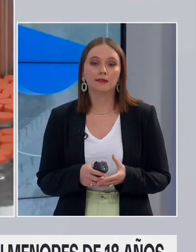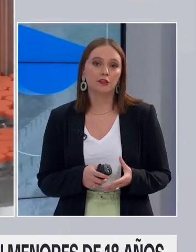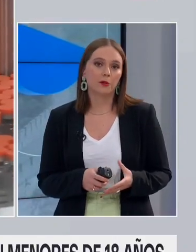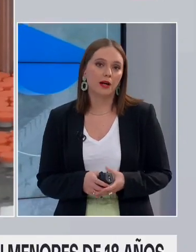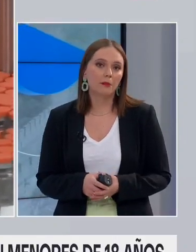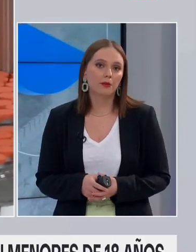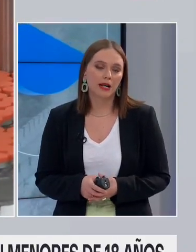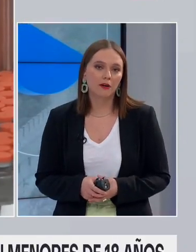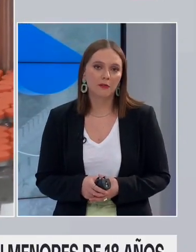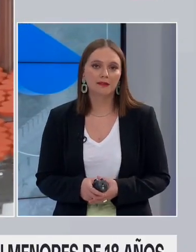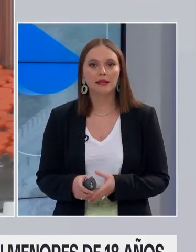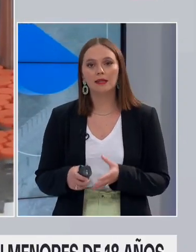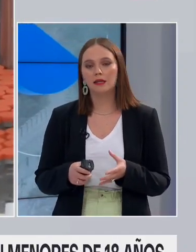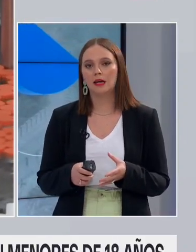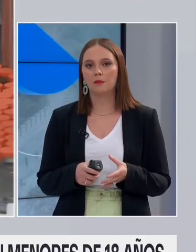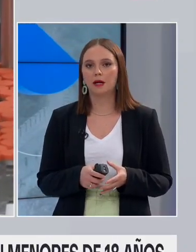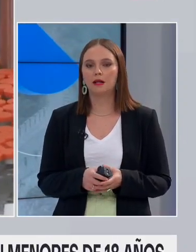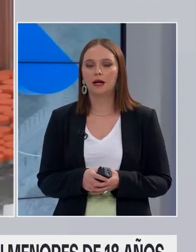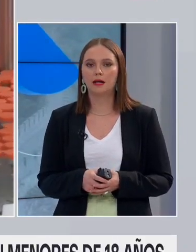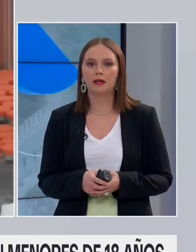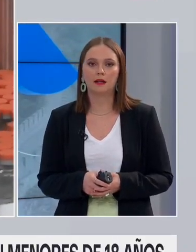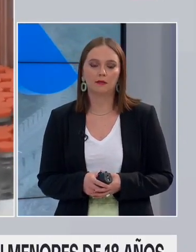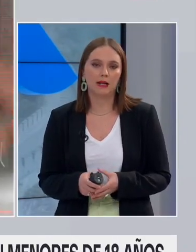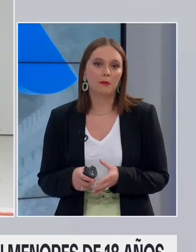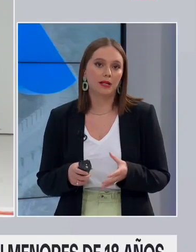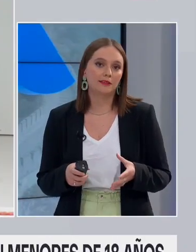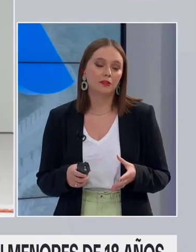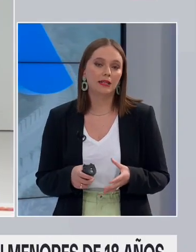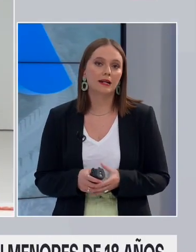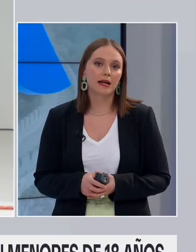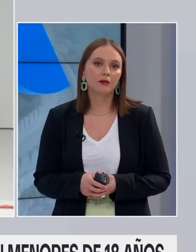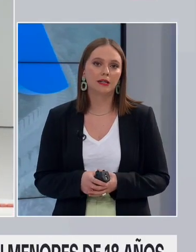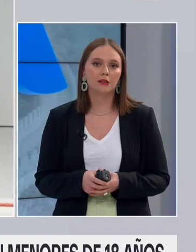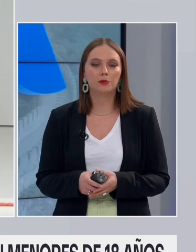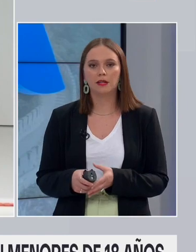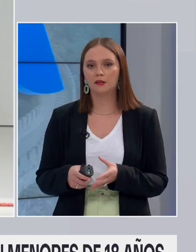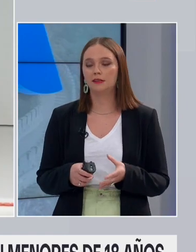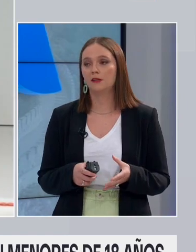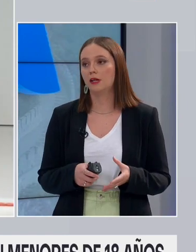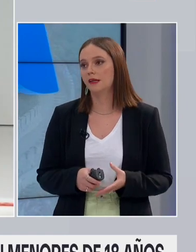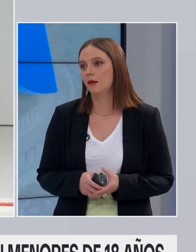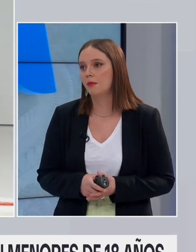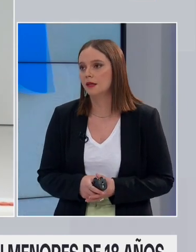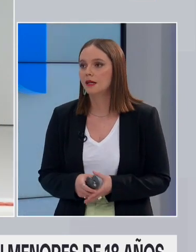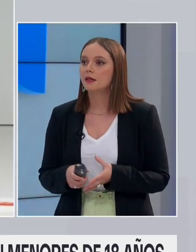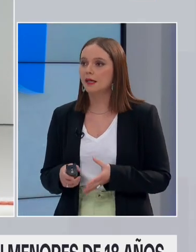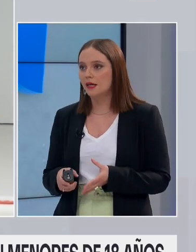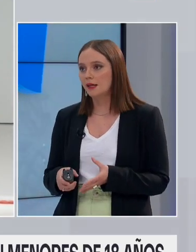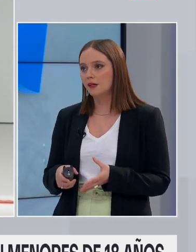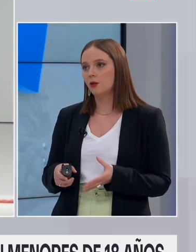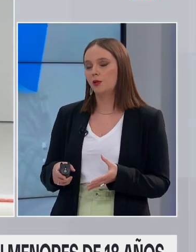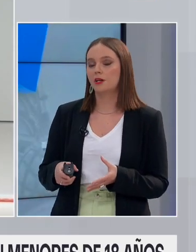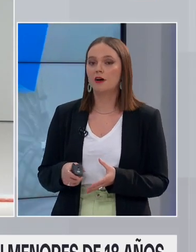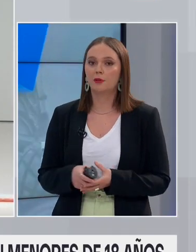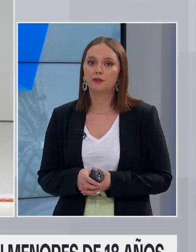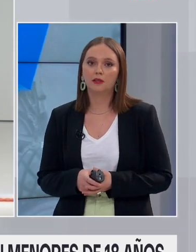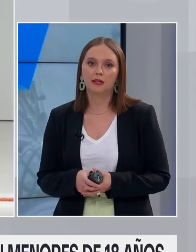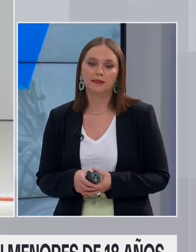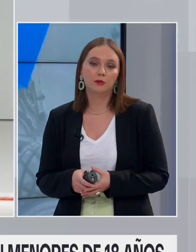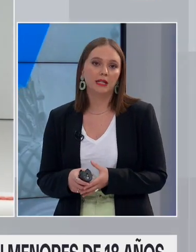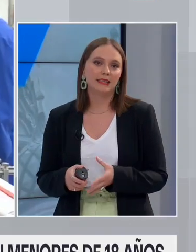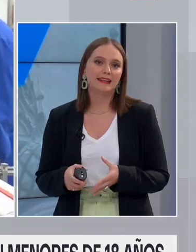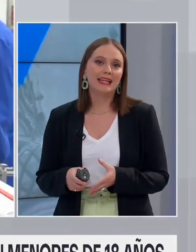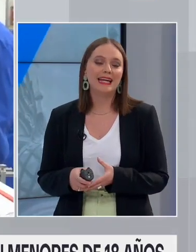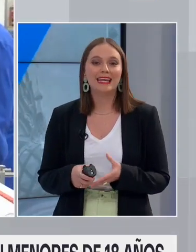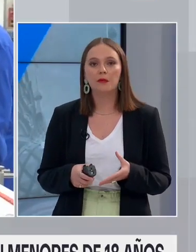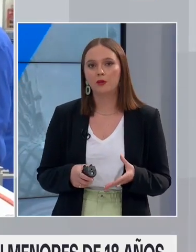que está siendo aprobada por la OMS, y además la ampliación del rango etario, porque esto va a significar también que esta vacuna ahora va a poder